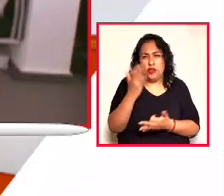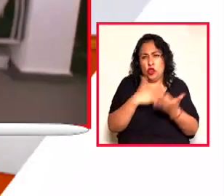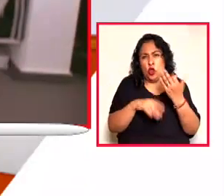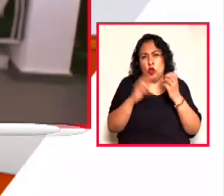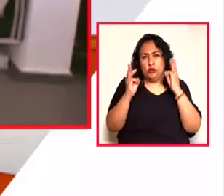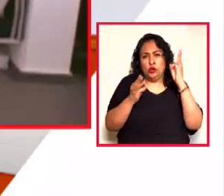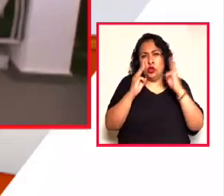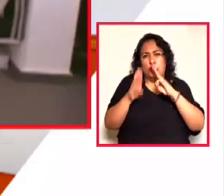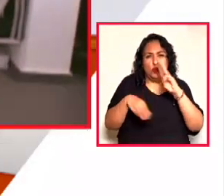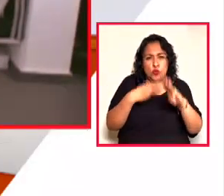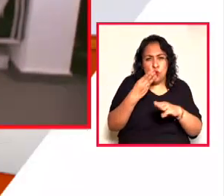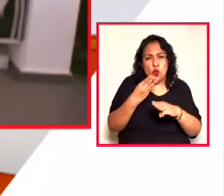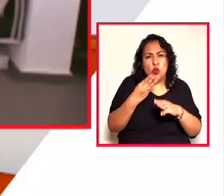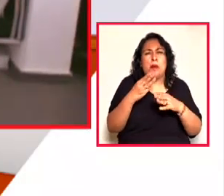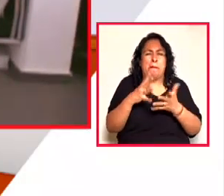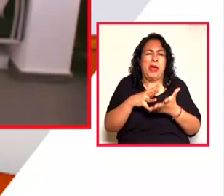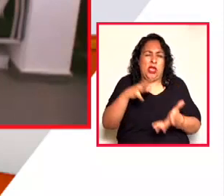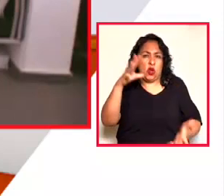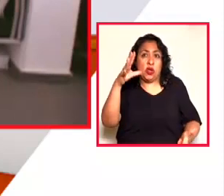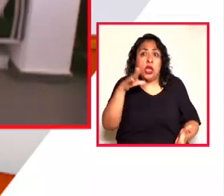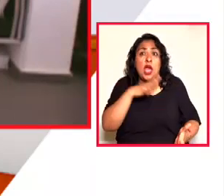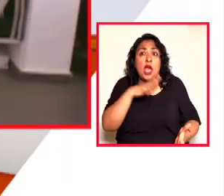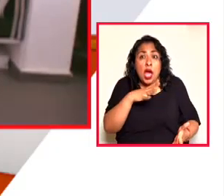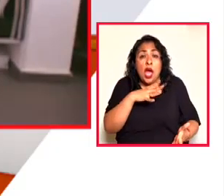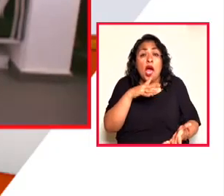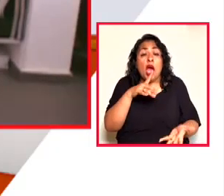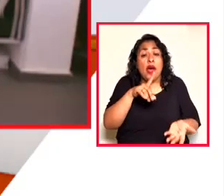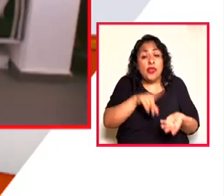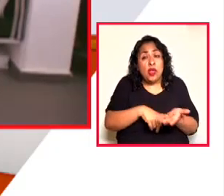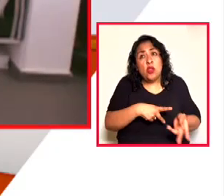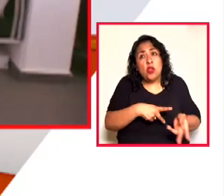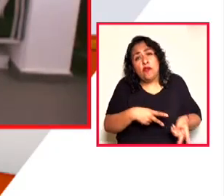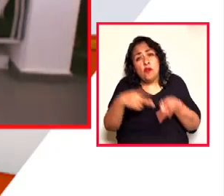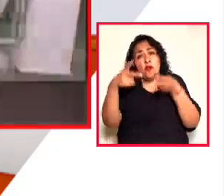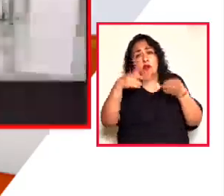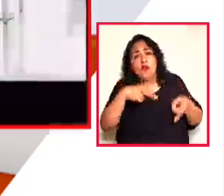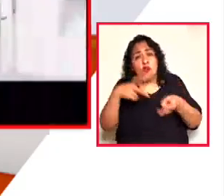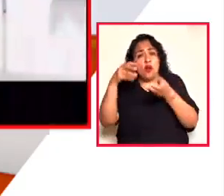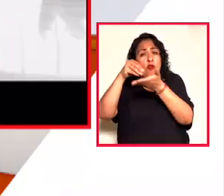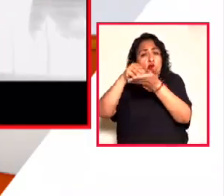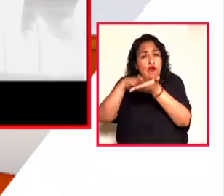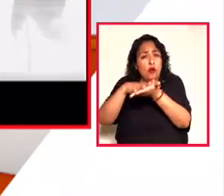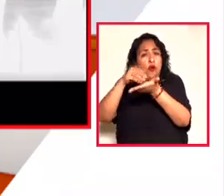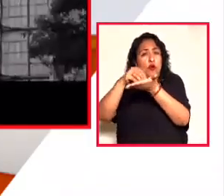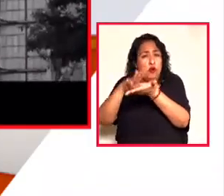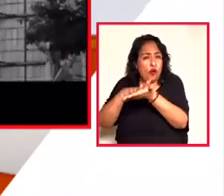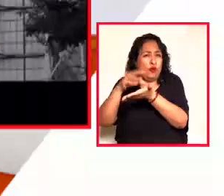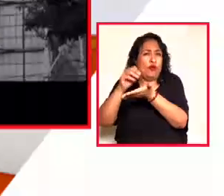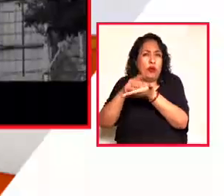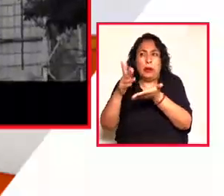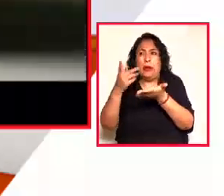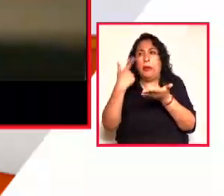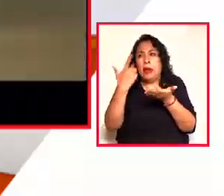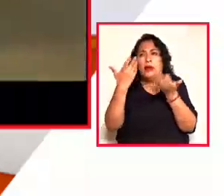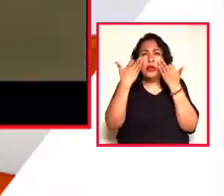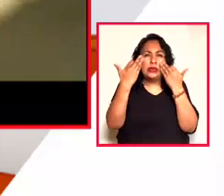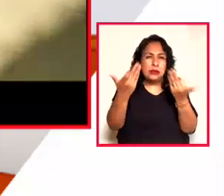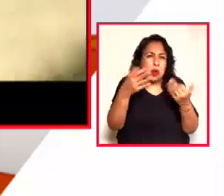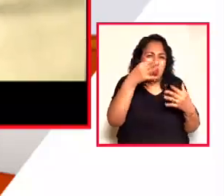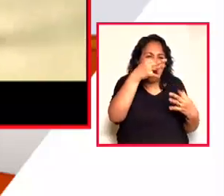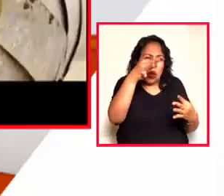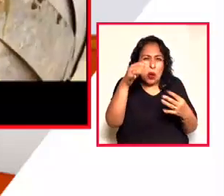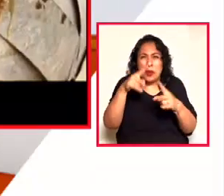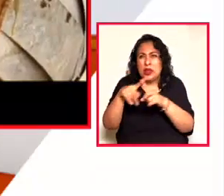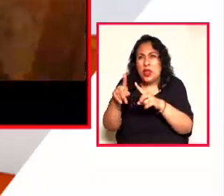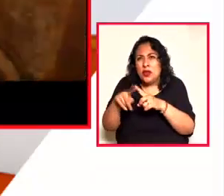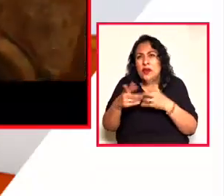mundo, o la gran mayoría de ellos, tienen un centro de documentación donde justamente registran testimonios y documentos de lo que